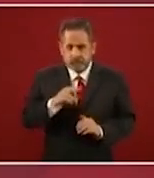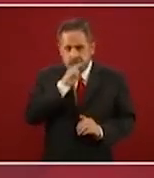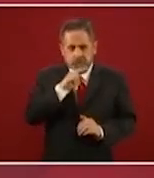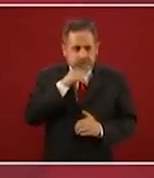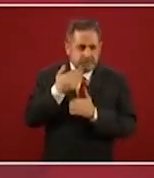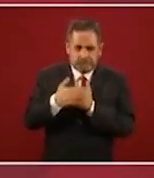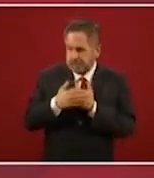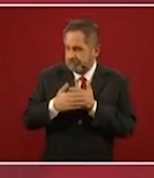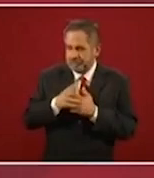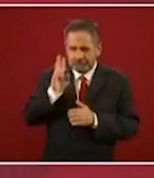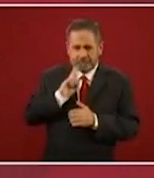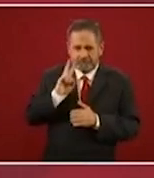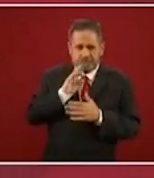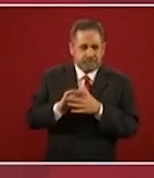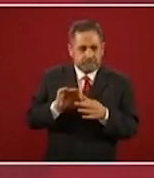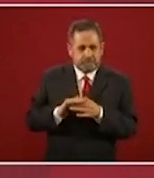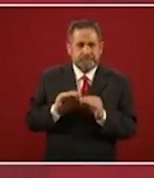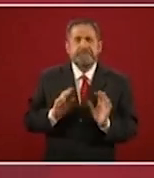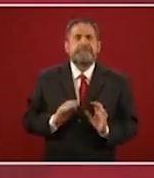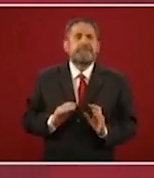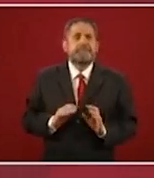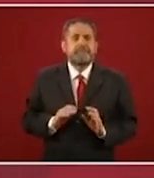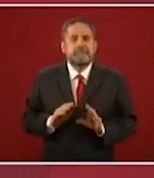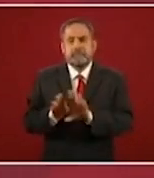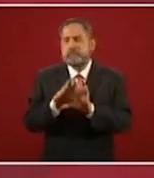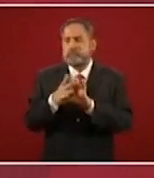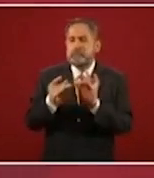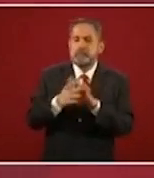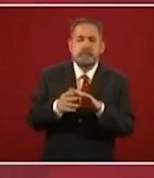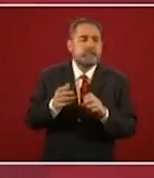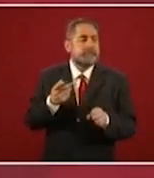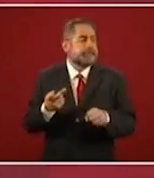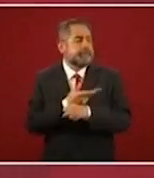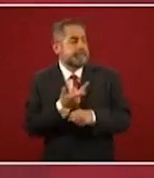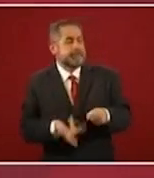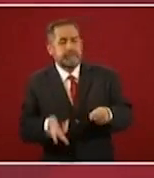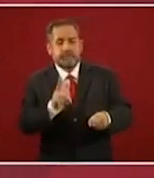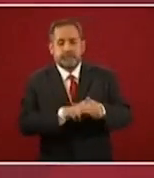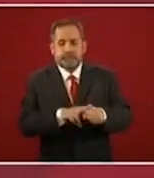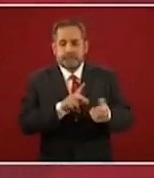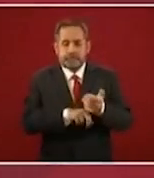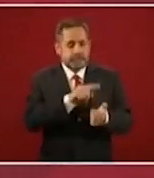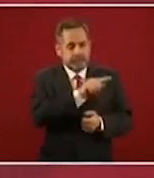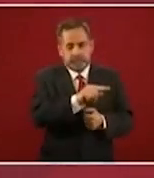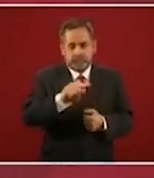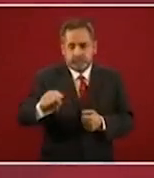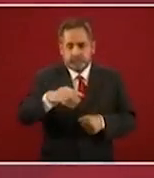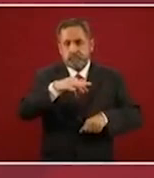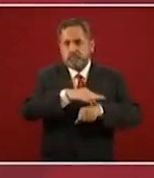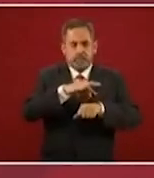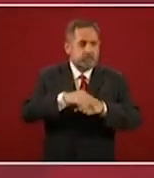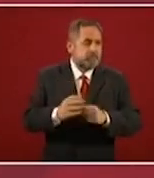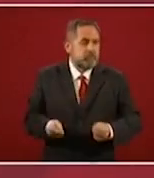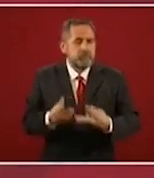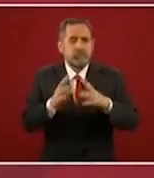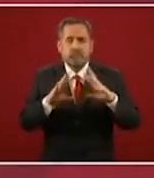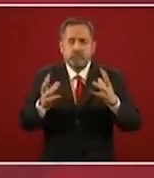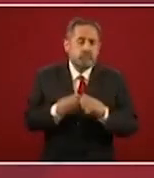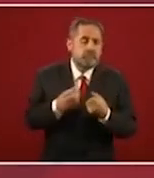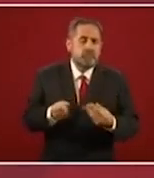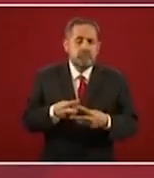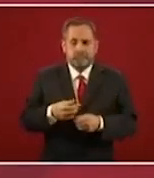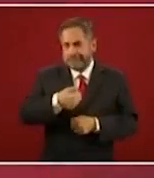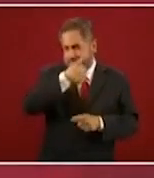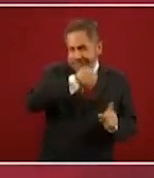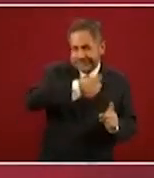posible cómo están los hospitales y médicos hospital